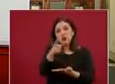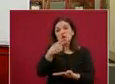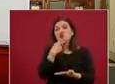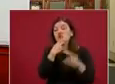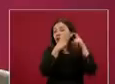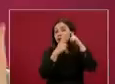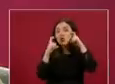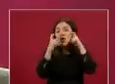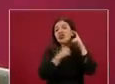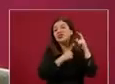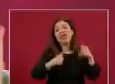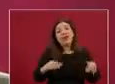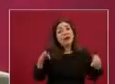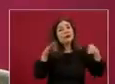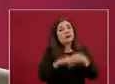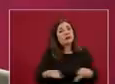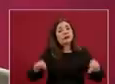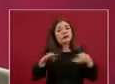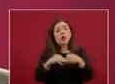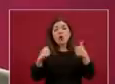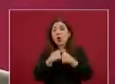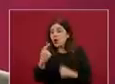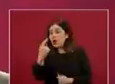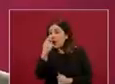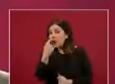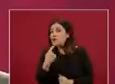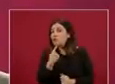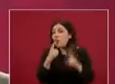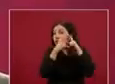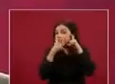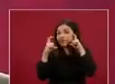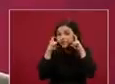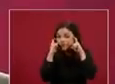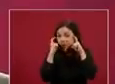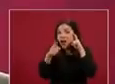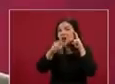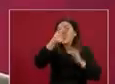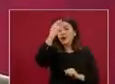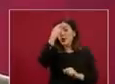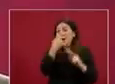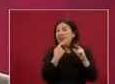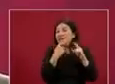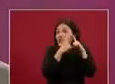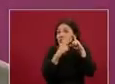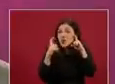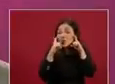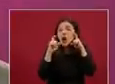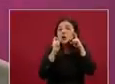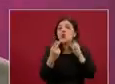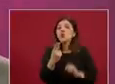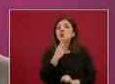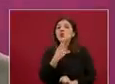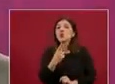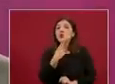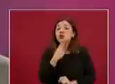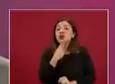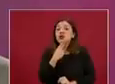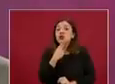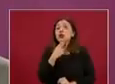cubrebocas debe ser consistente, debe tapar nariz y boca, y recordar que el cubrebocas, su utilidad